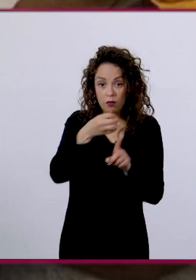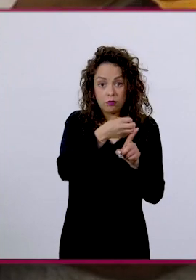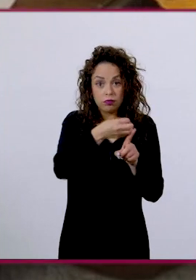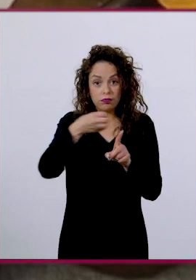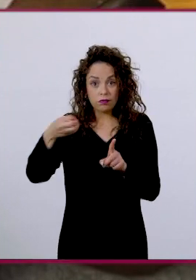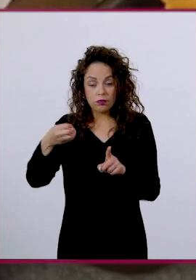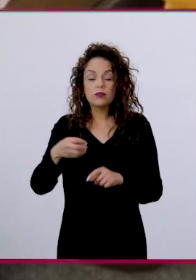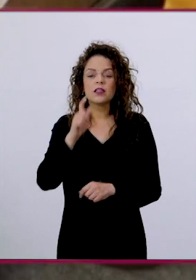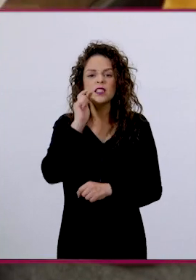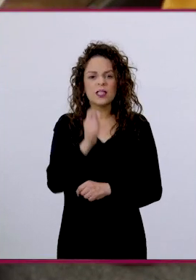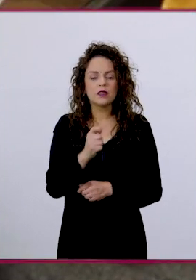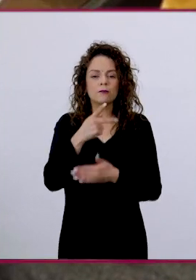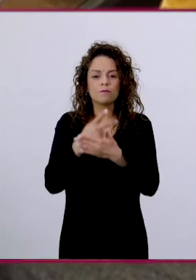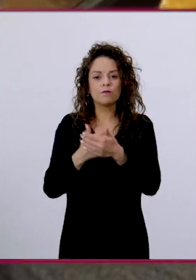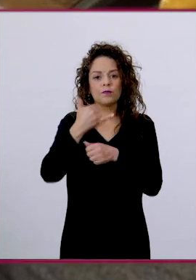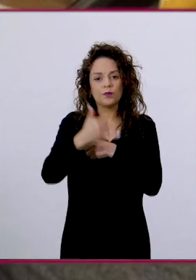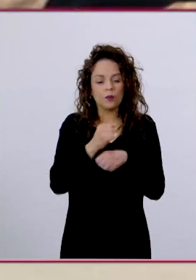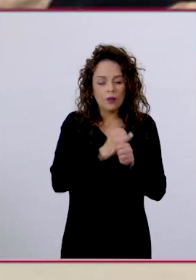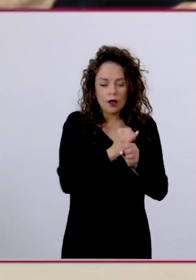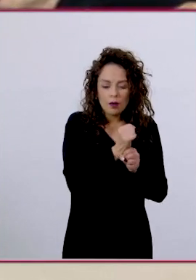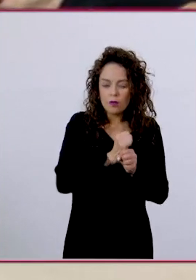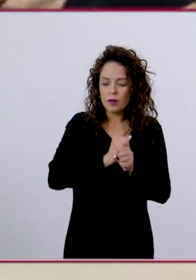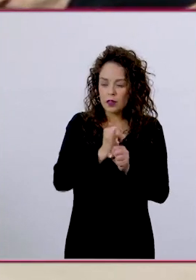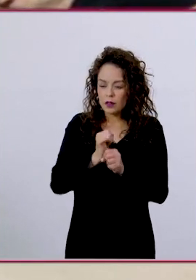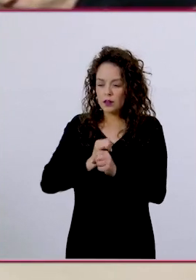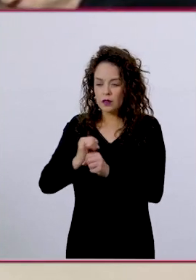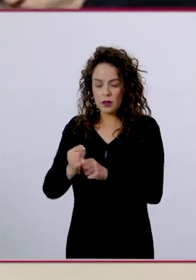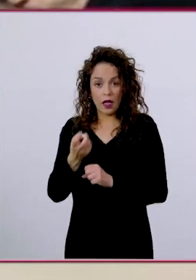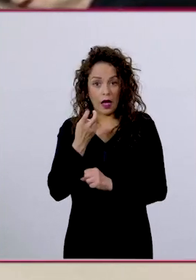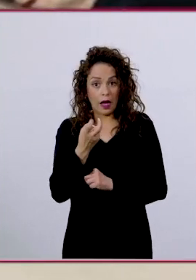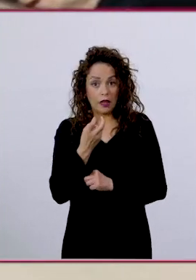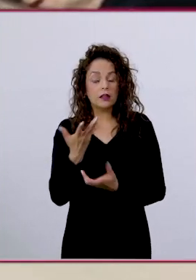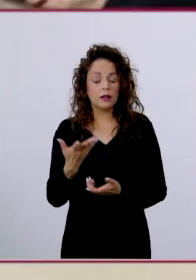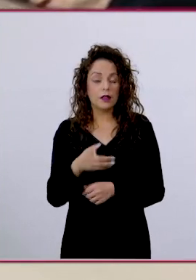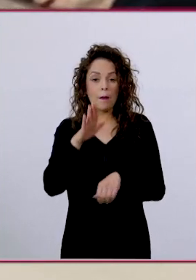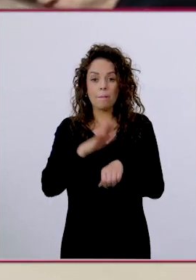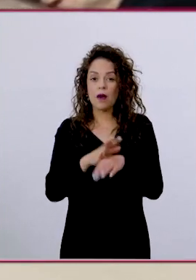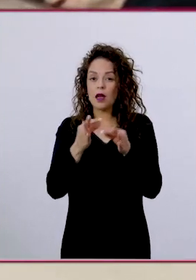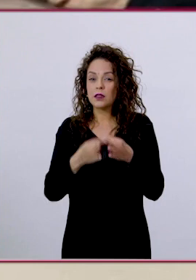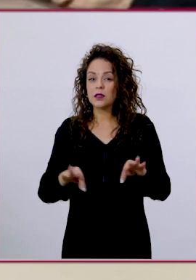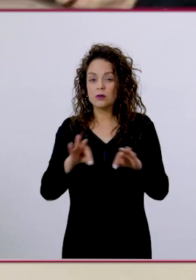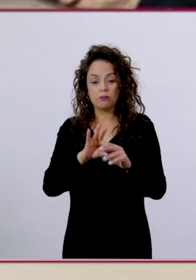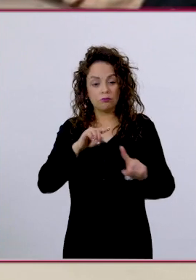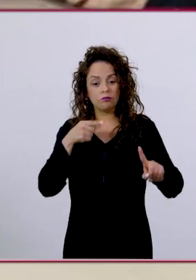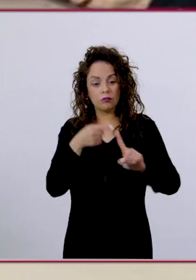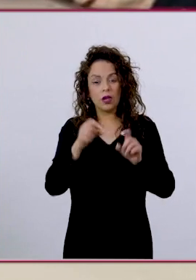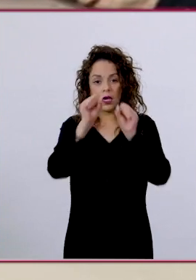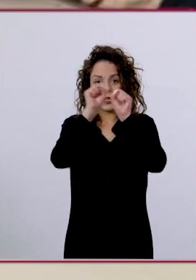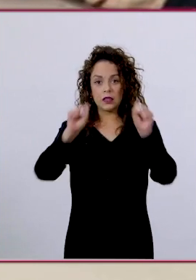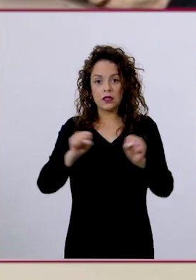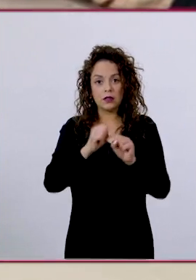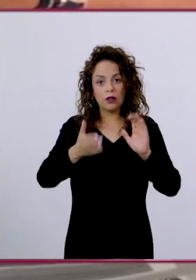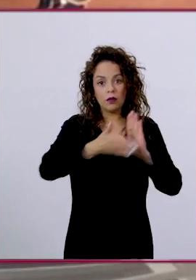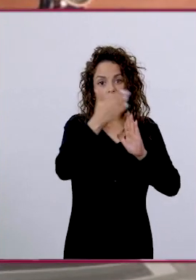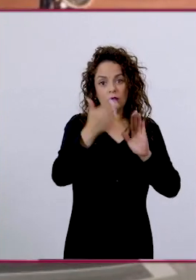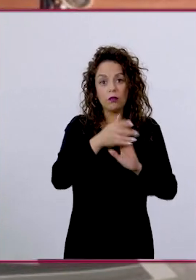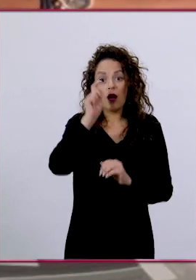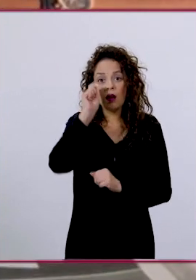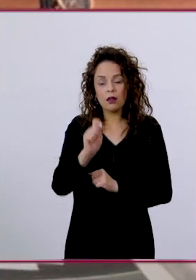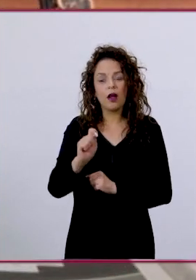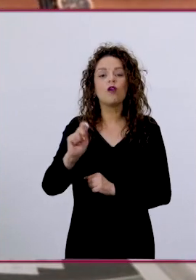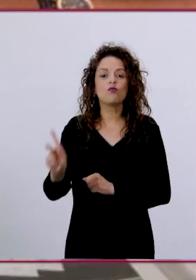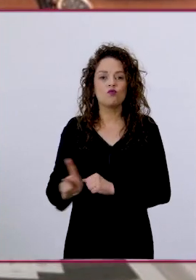trabaja con base en proyectos de investigación, en los cuales se da prioridad a los sistemas constructivos de los pueblos